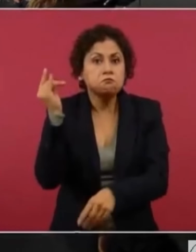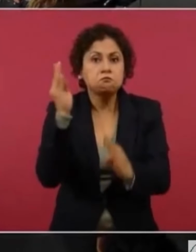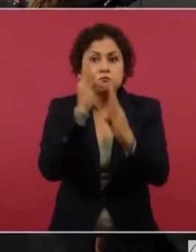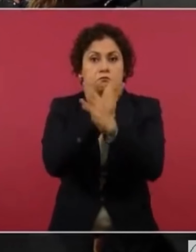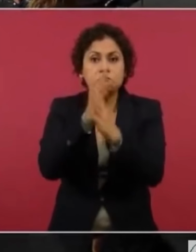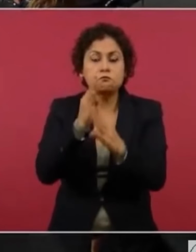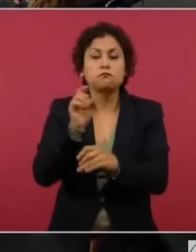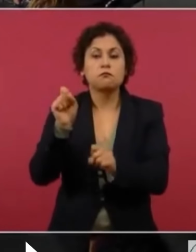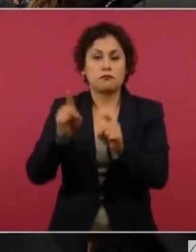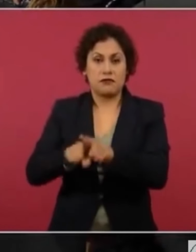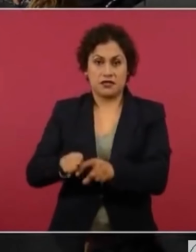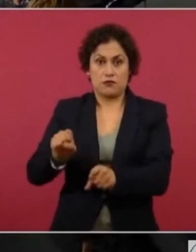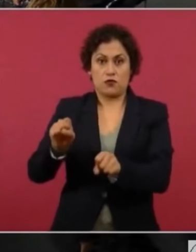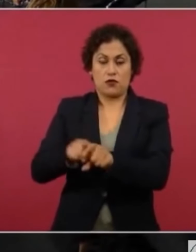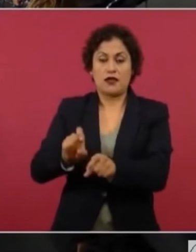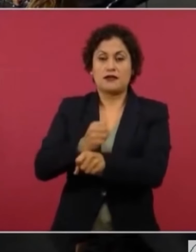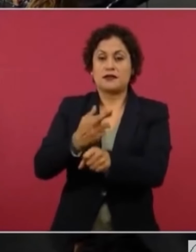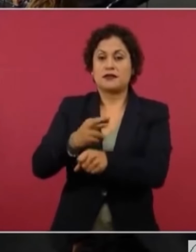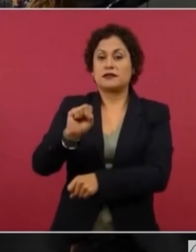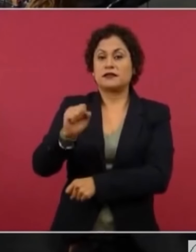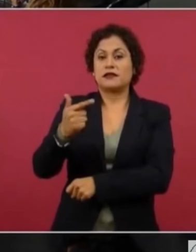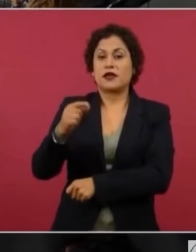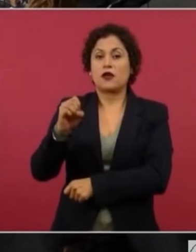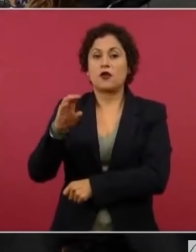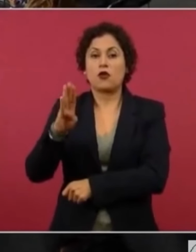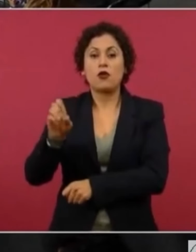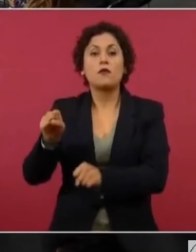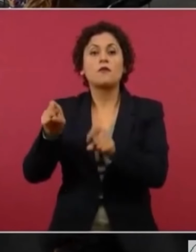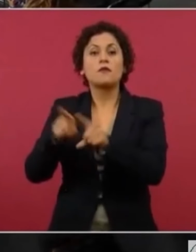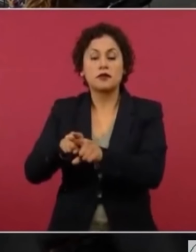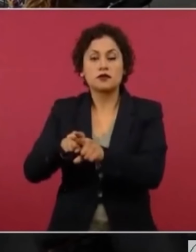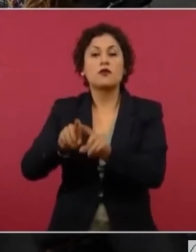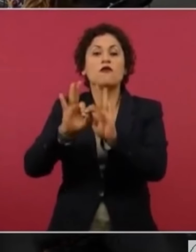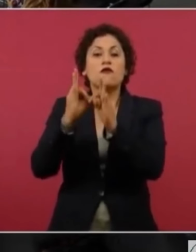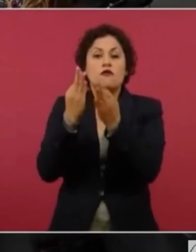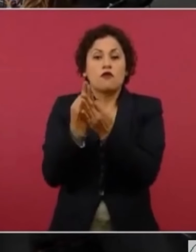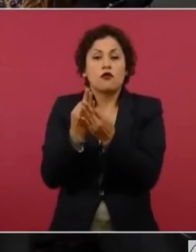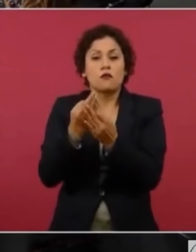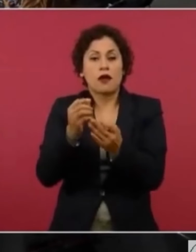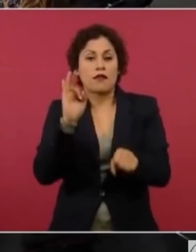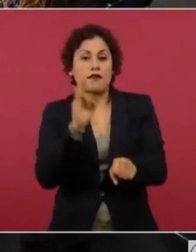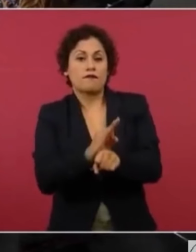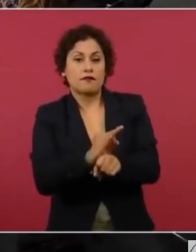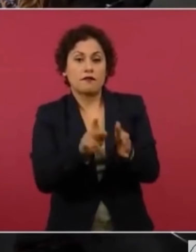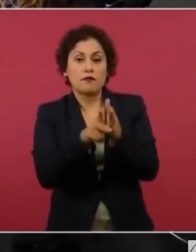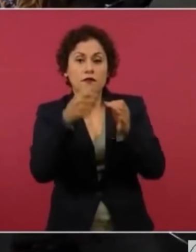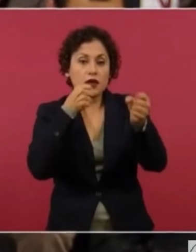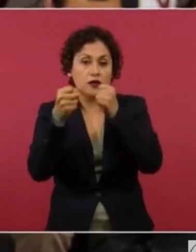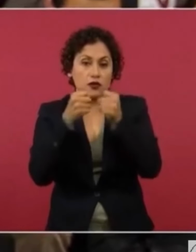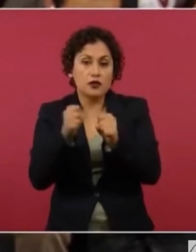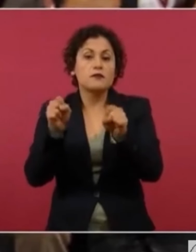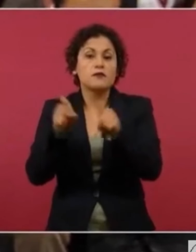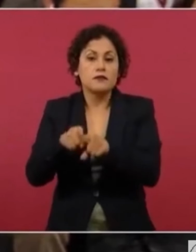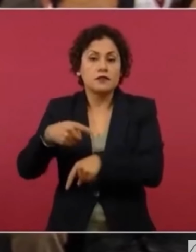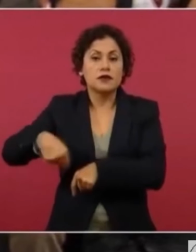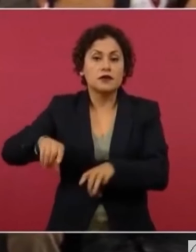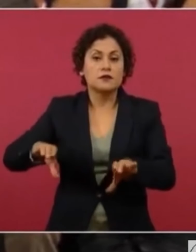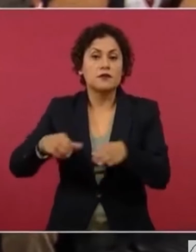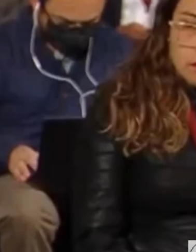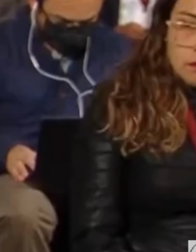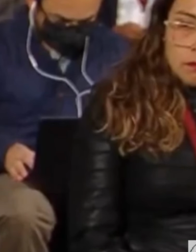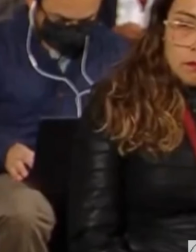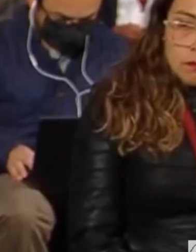SEGOV, el Consejo Consultivo del Mecanismo de Protección a Defensores y Periodistas ni siquiera es elegido mediante